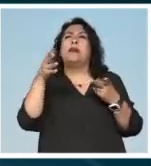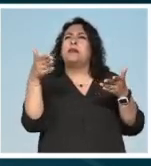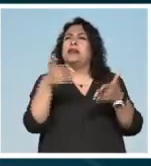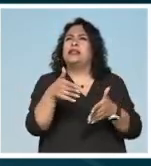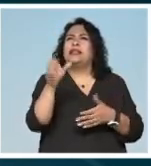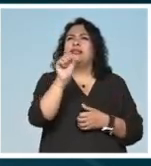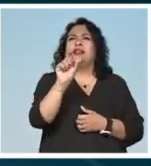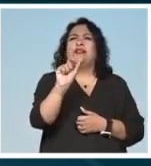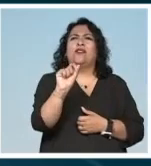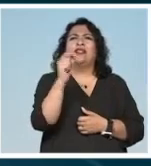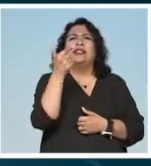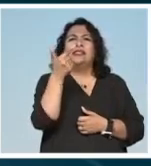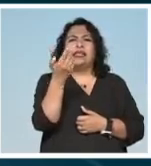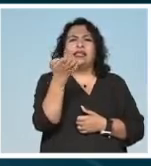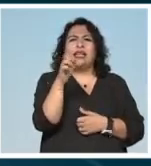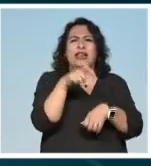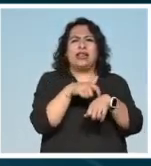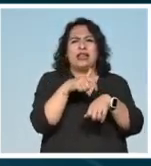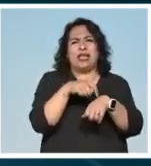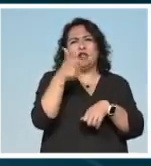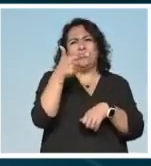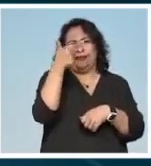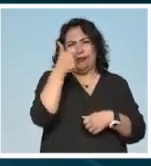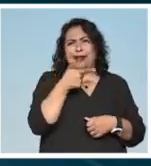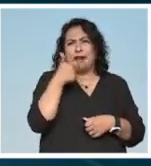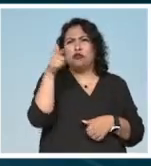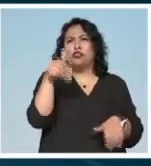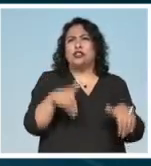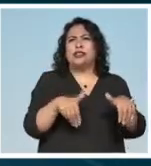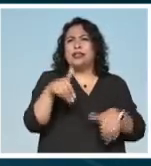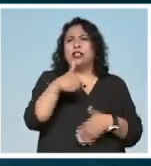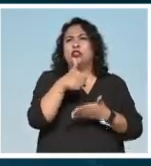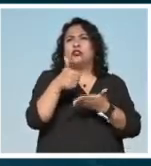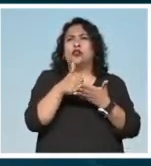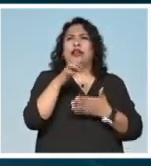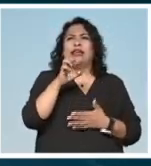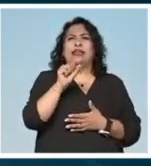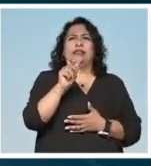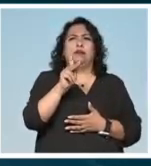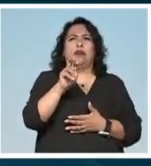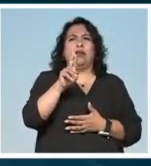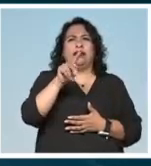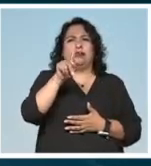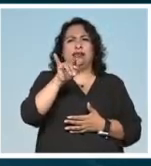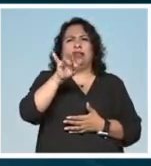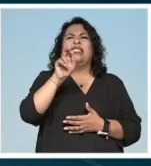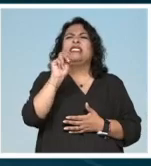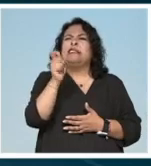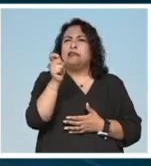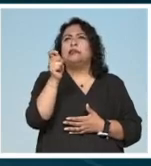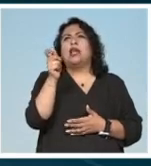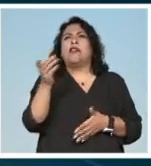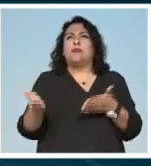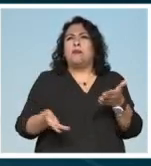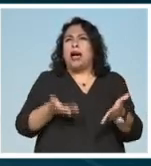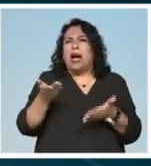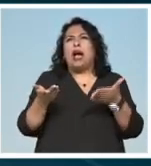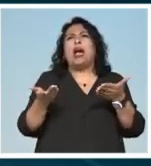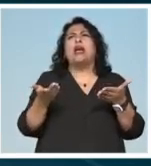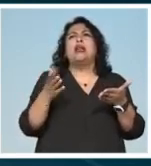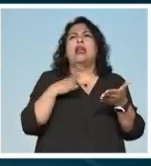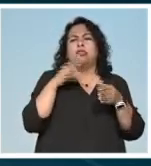el sábado 27 de enero a las 19 horas en el Teatro de la Ciudad Esperanza Iris. Un espectáculo dancístico que combina